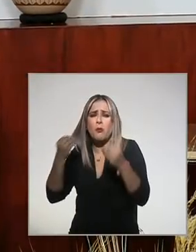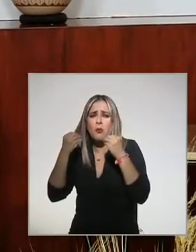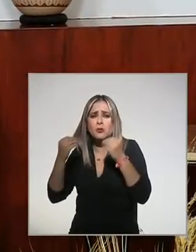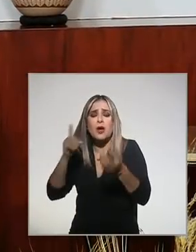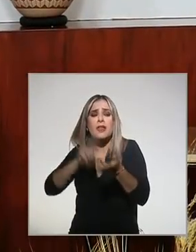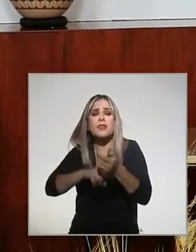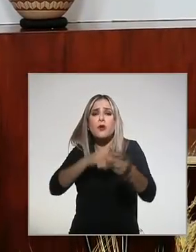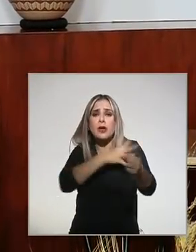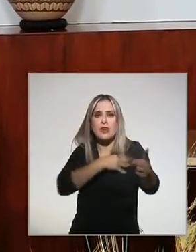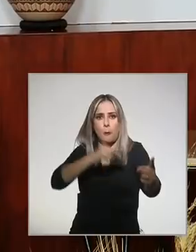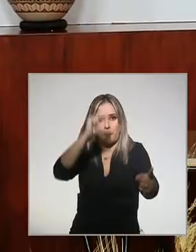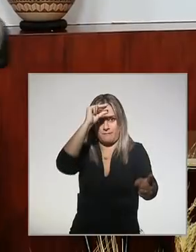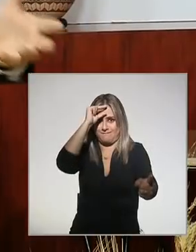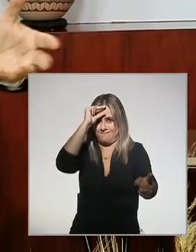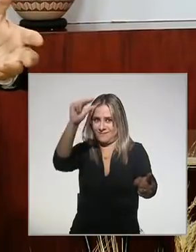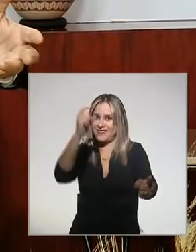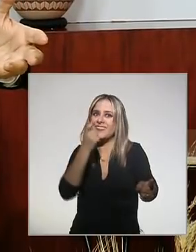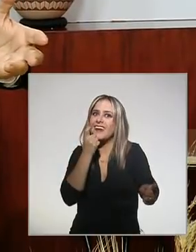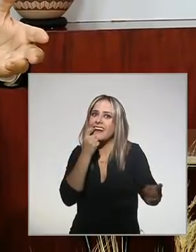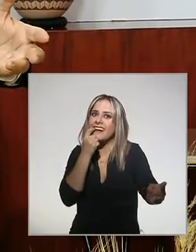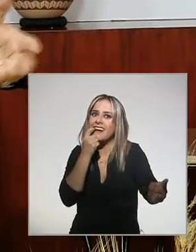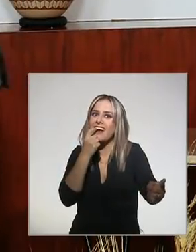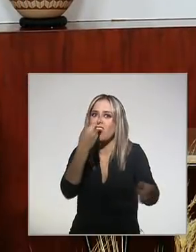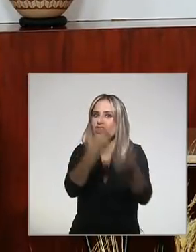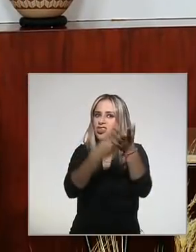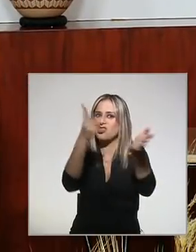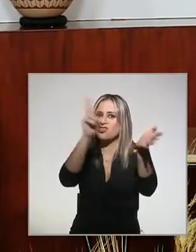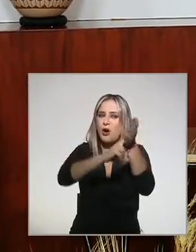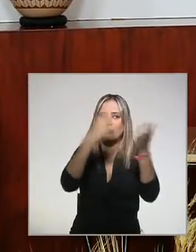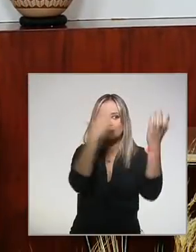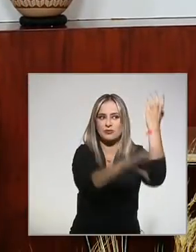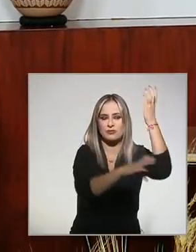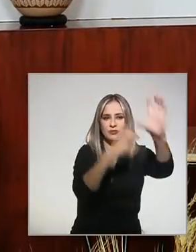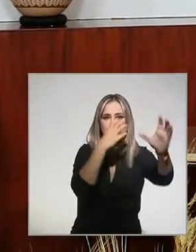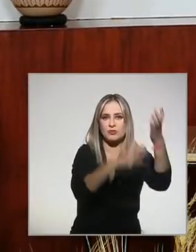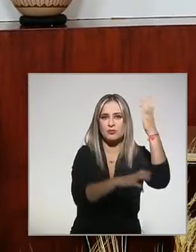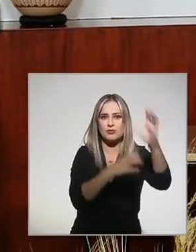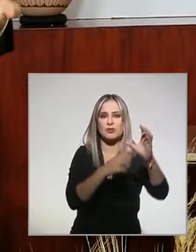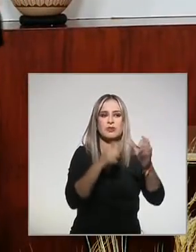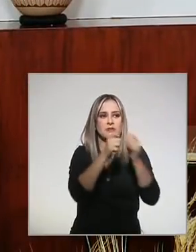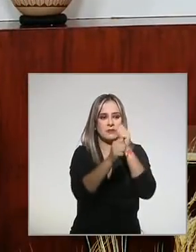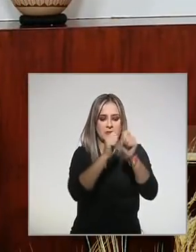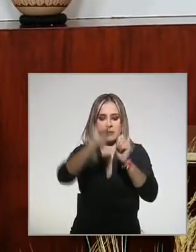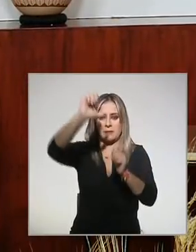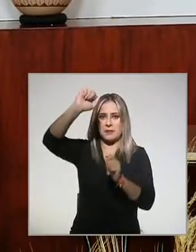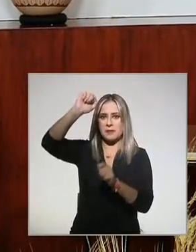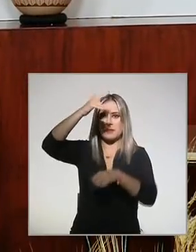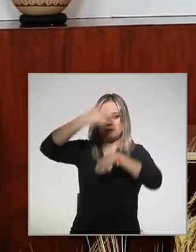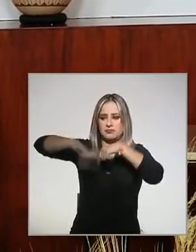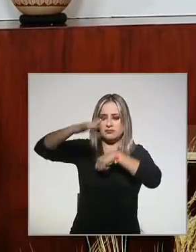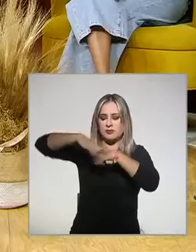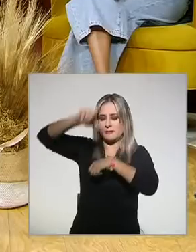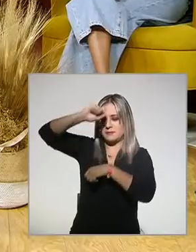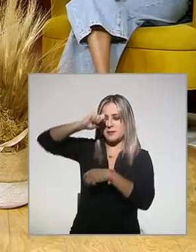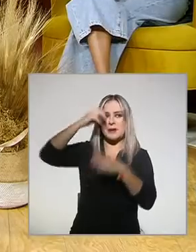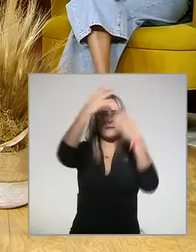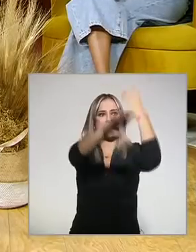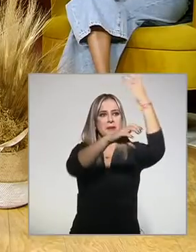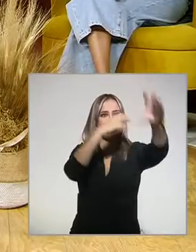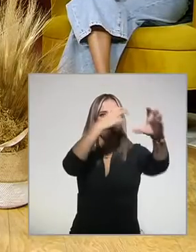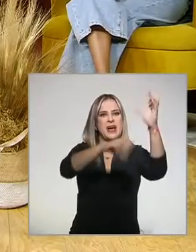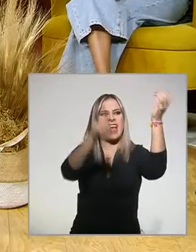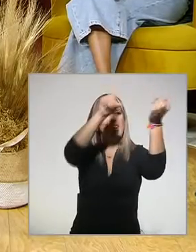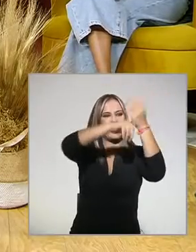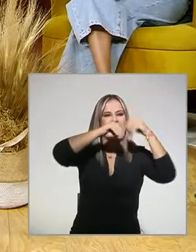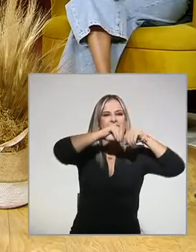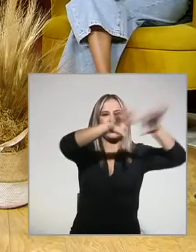vida. No sabes que tus hijos están enviando packs, o sea, archivos con imágenes inapropiadas de ellos, con todas